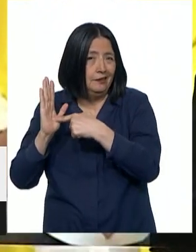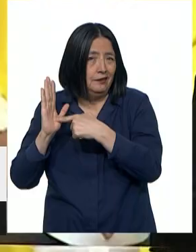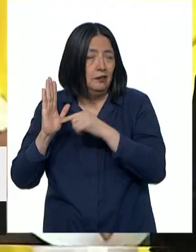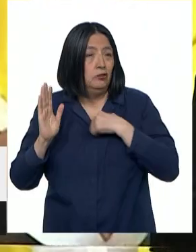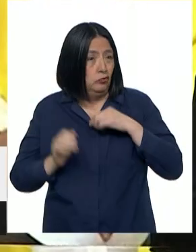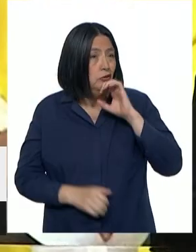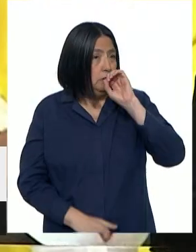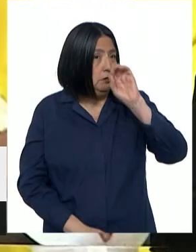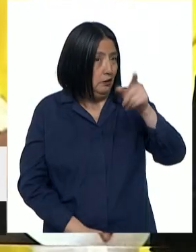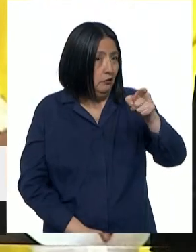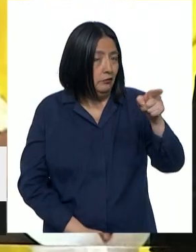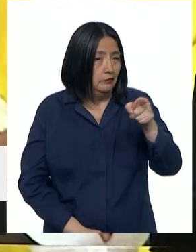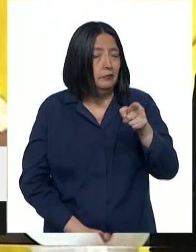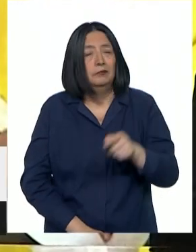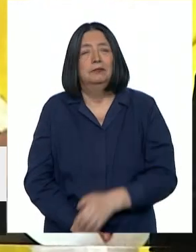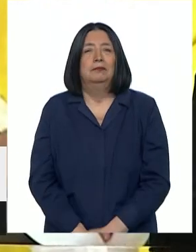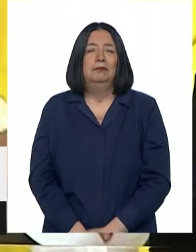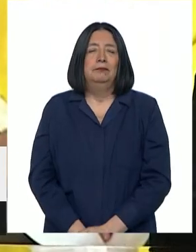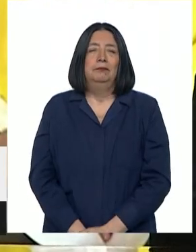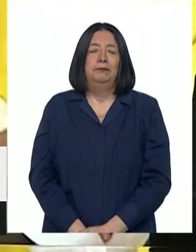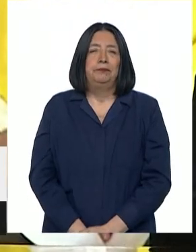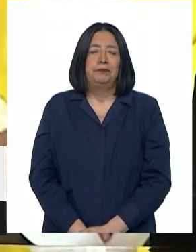les digo,